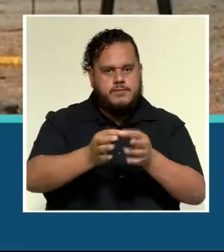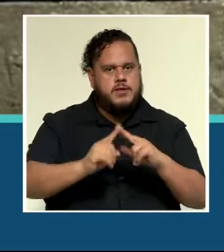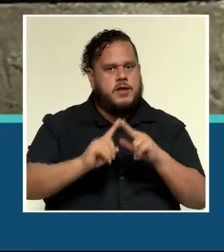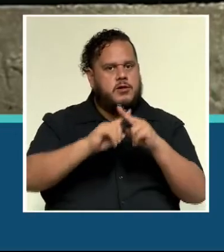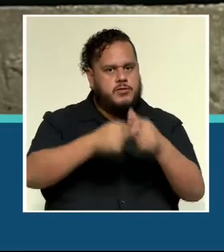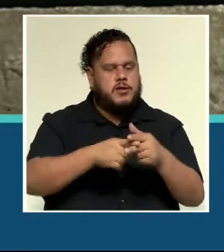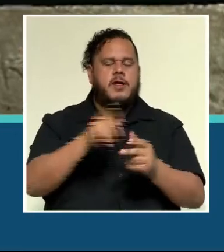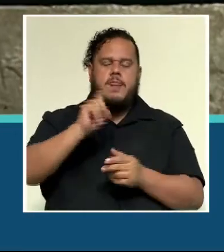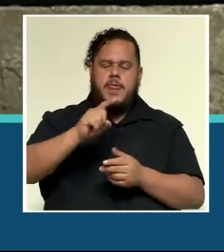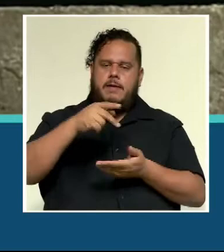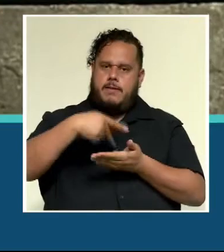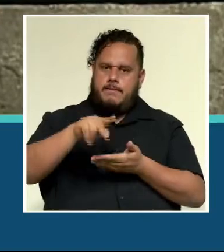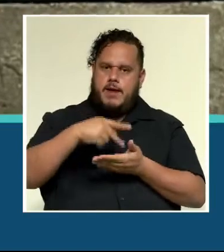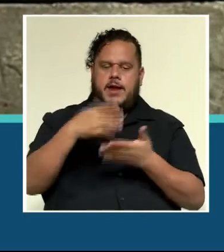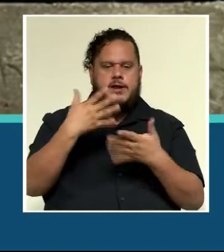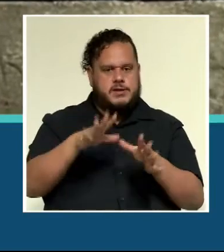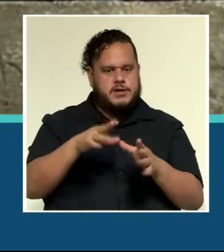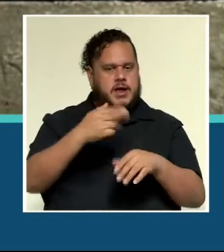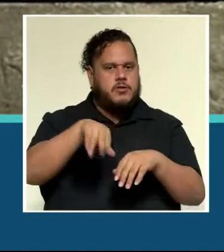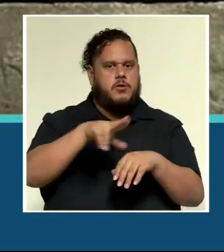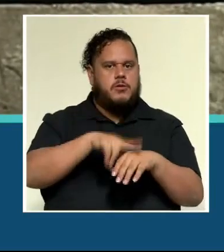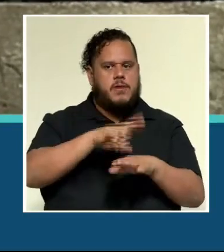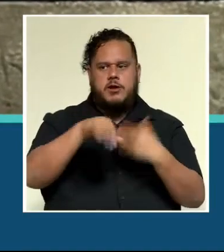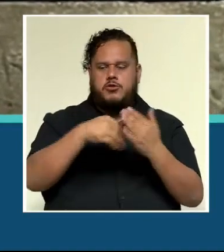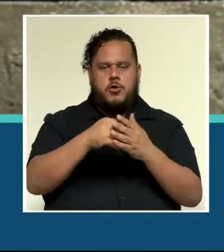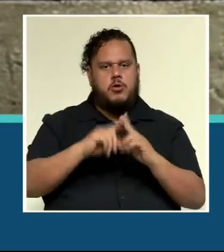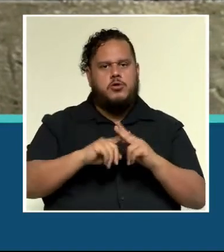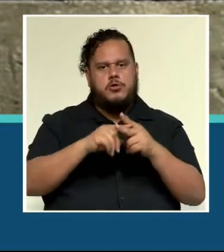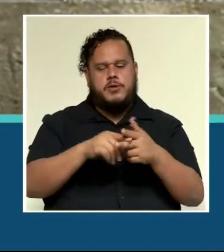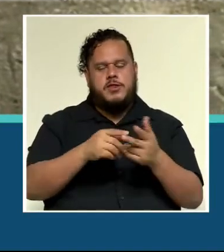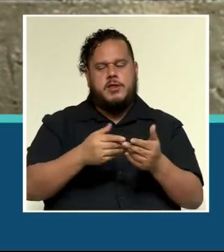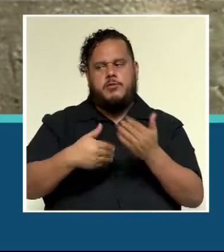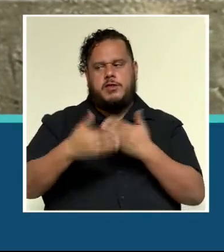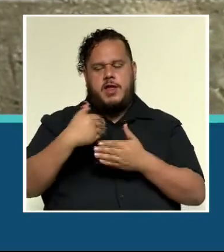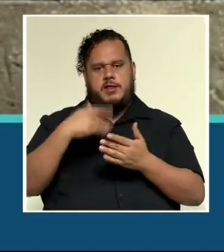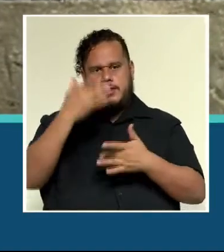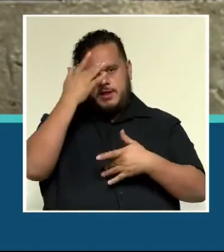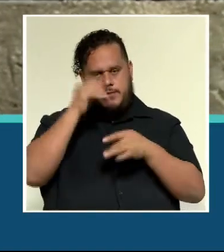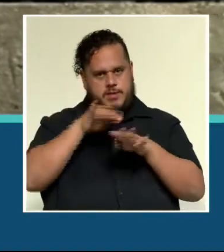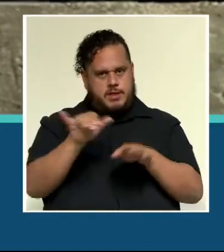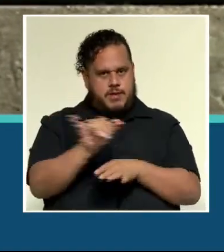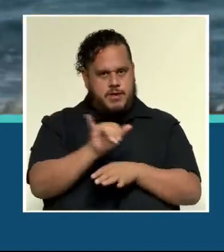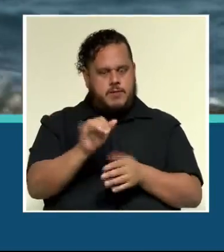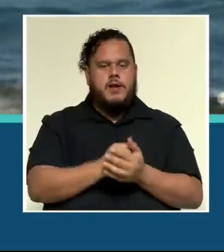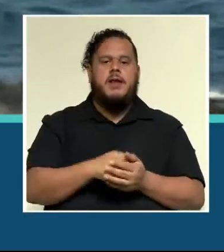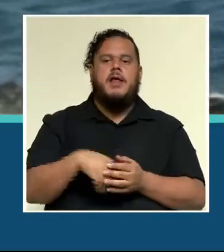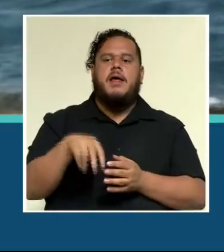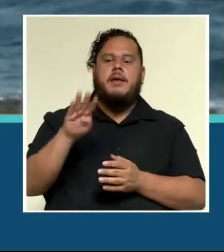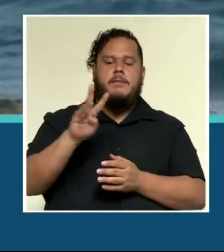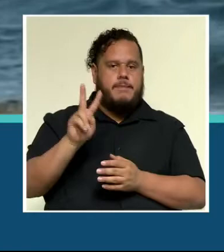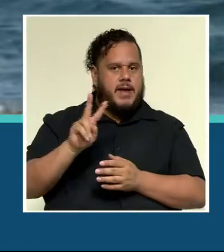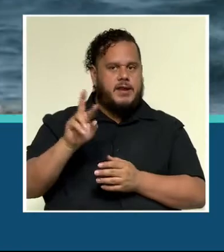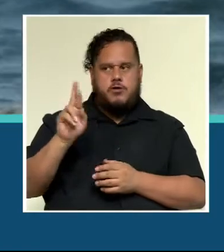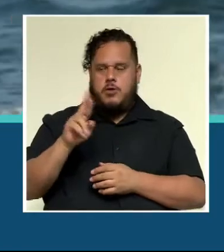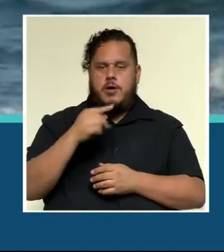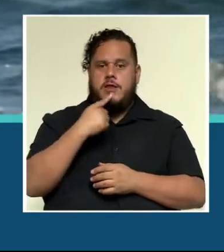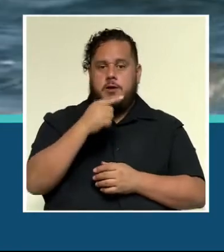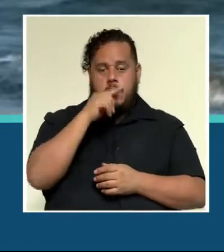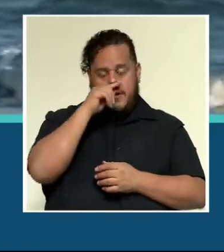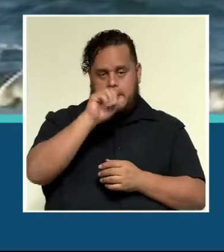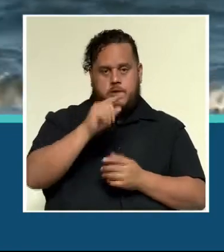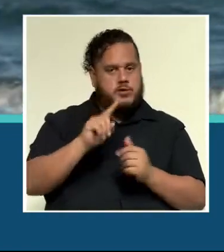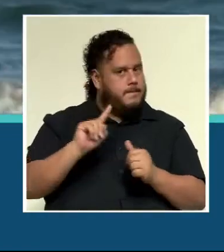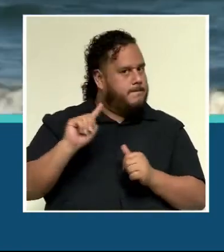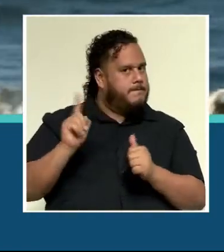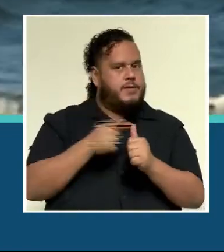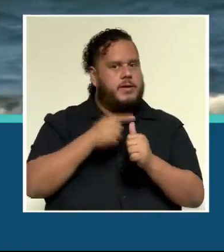las cuotas mensuales de los préstamos adquiridos prepandemia. El empresario turístico Barry Roberts indicó que en los primeros 10 meses de la